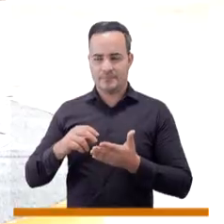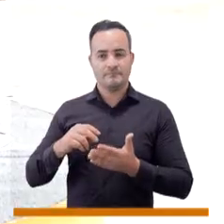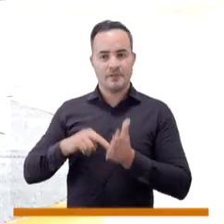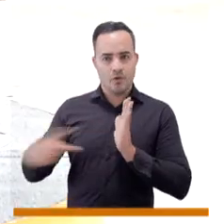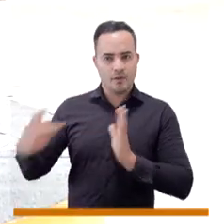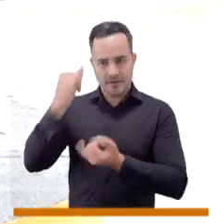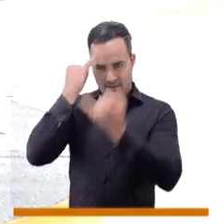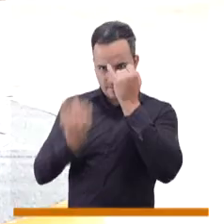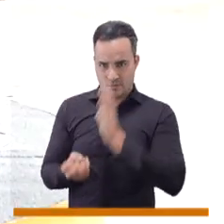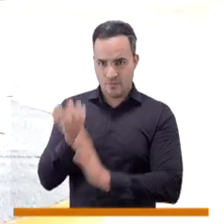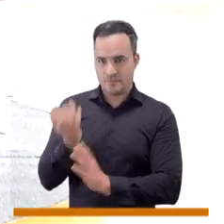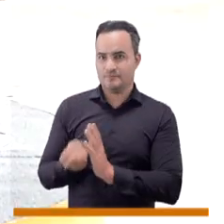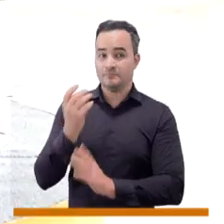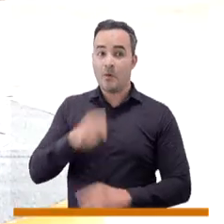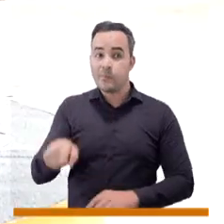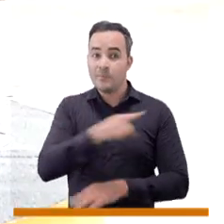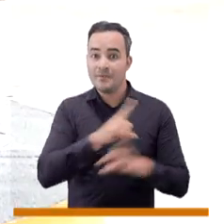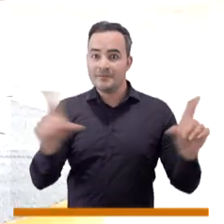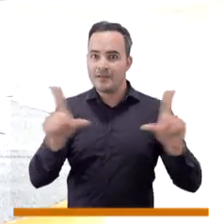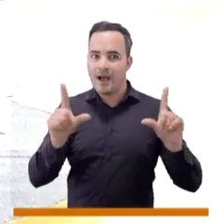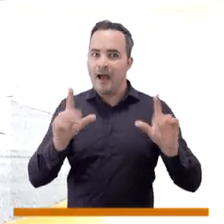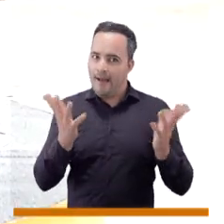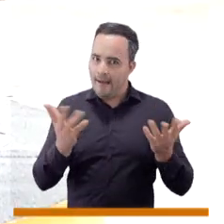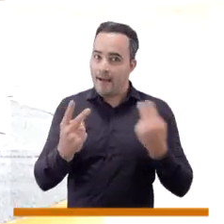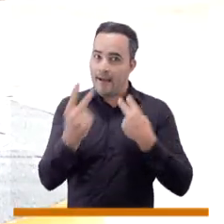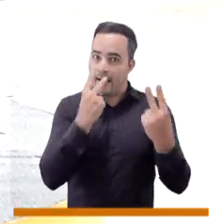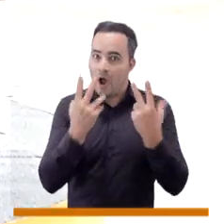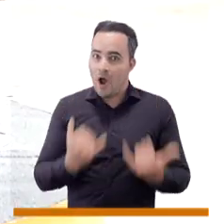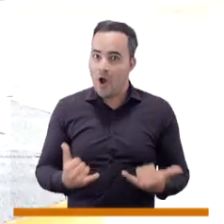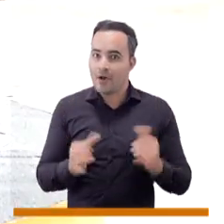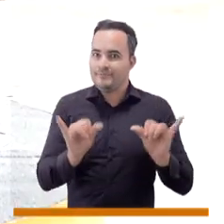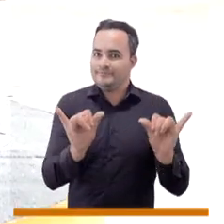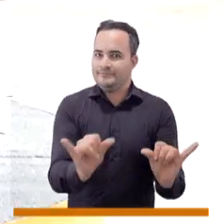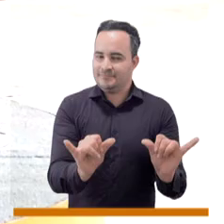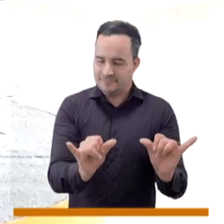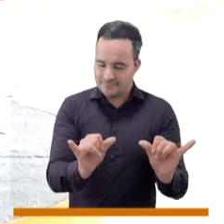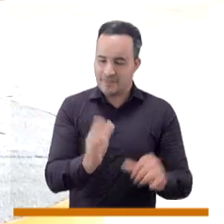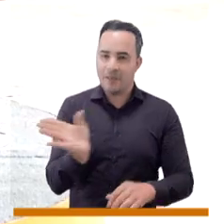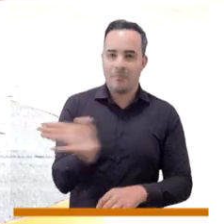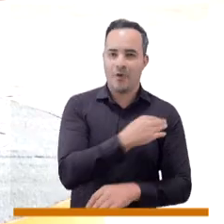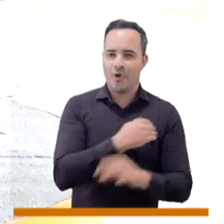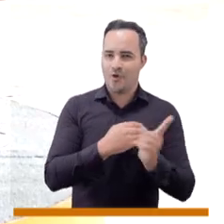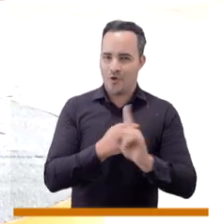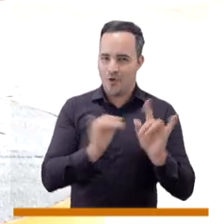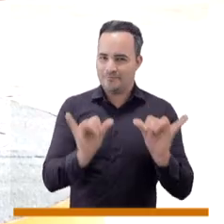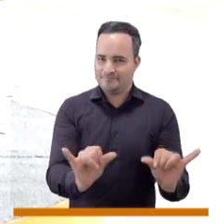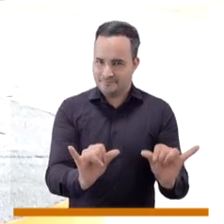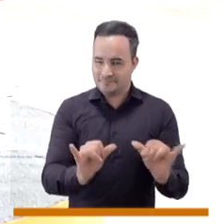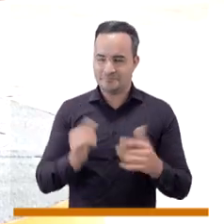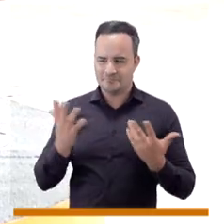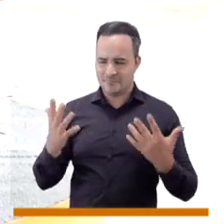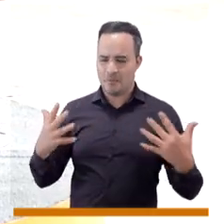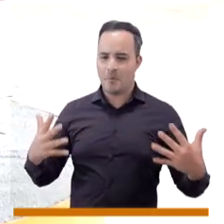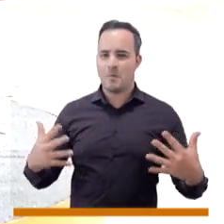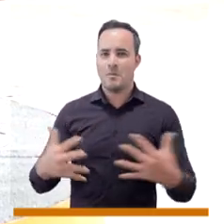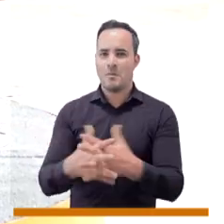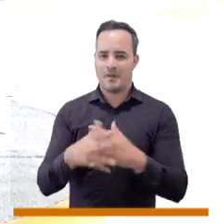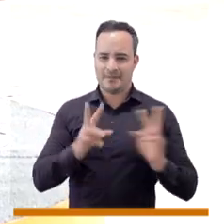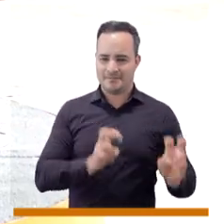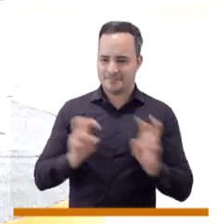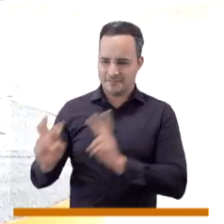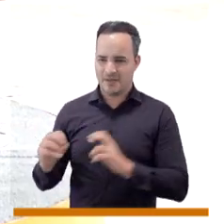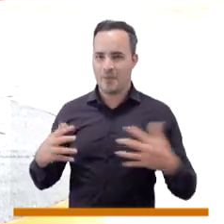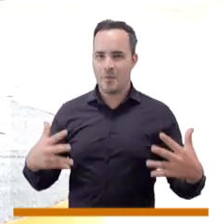con nosotros y le pido que segmentemos los temas, aunque en algún momento terminan fusionándose, ¿cierto? Usted